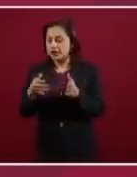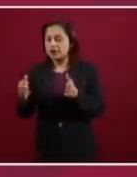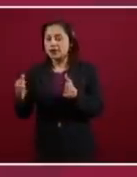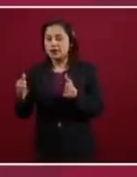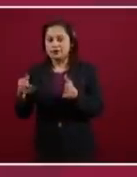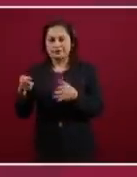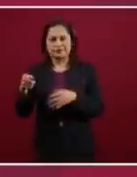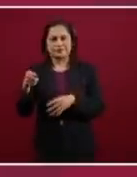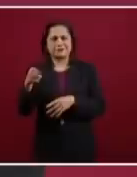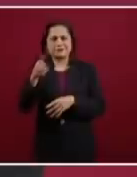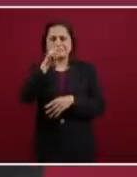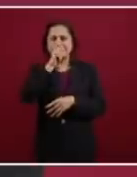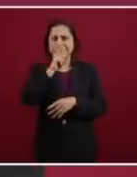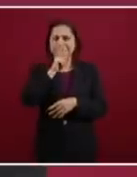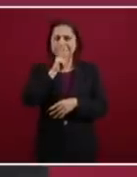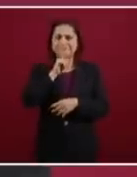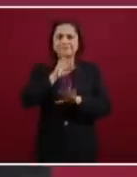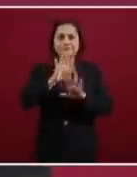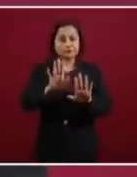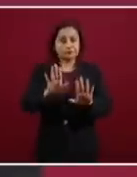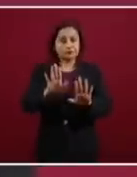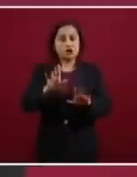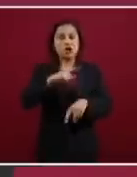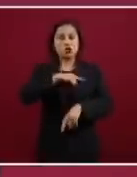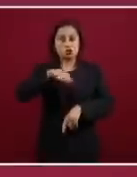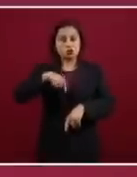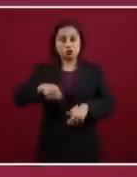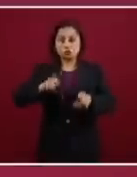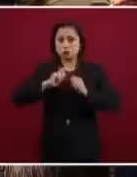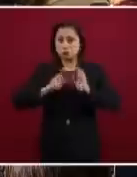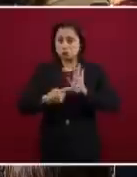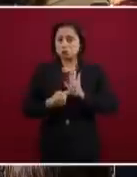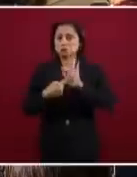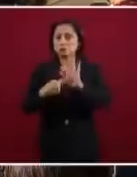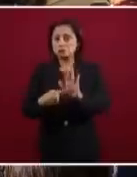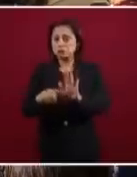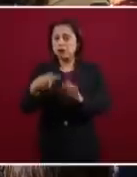de los medios que actúan